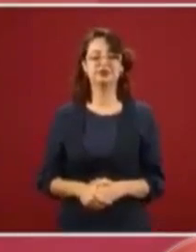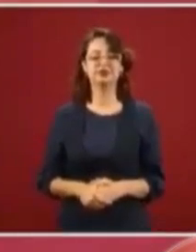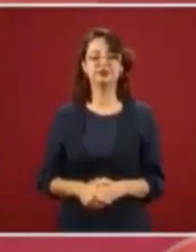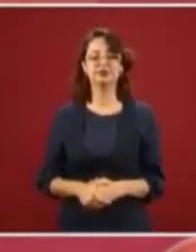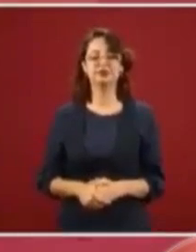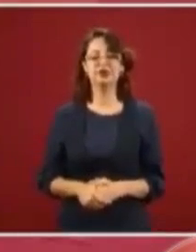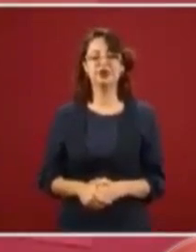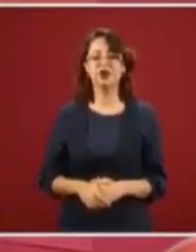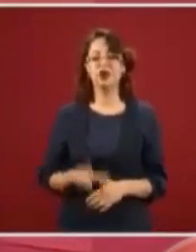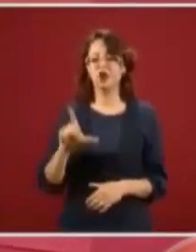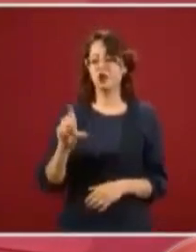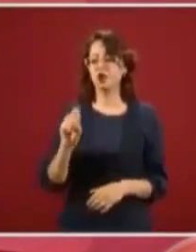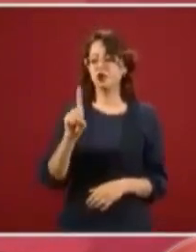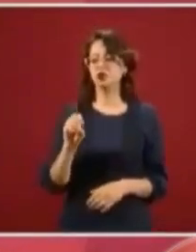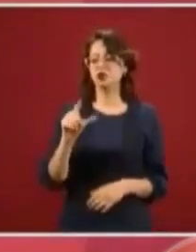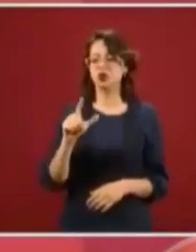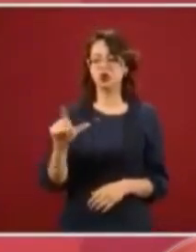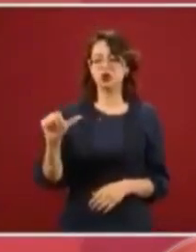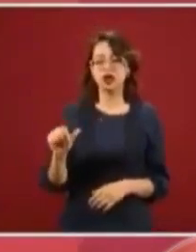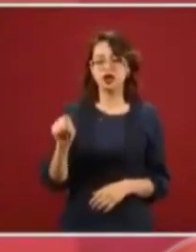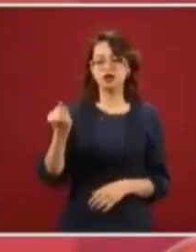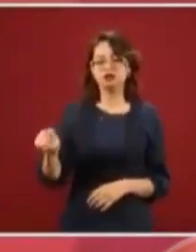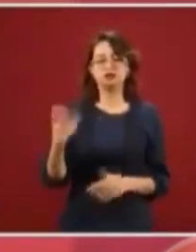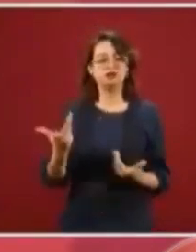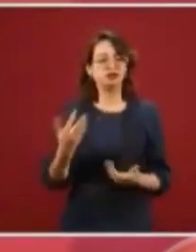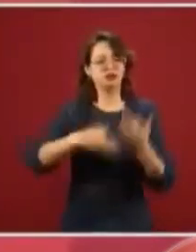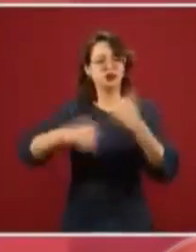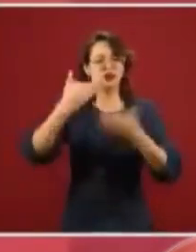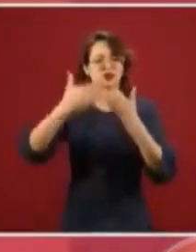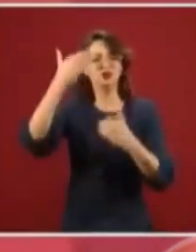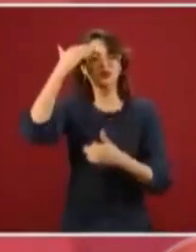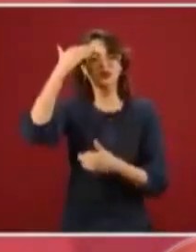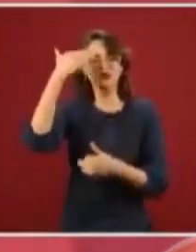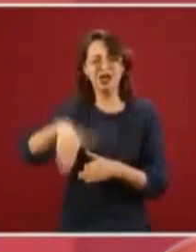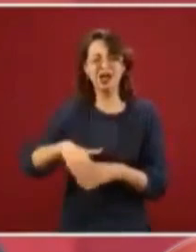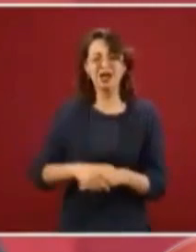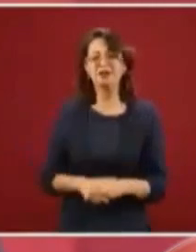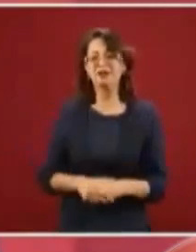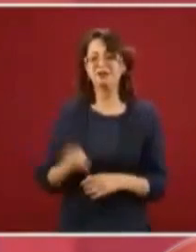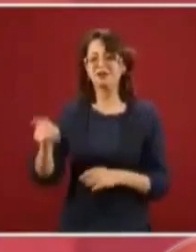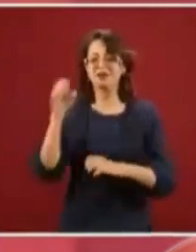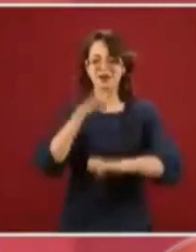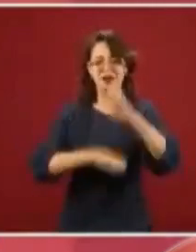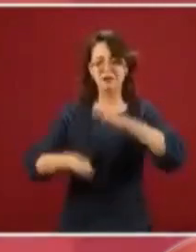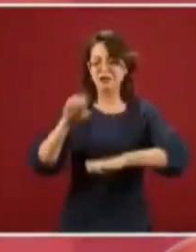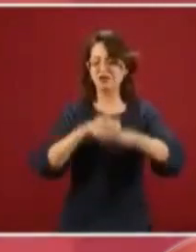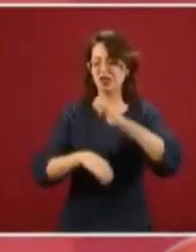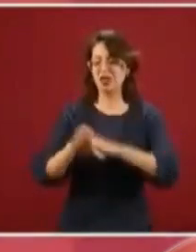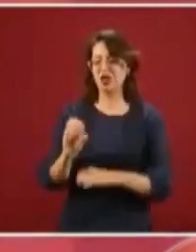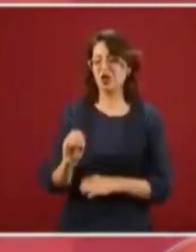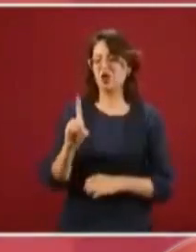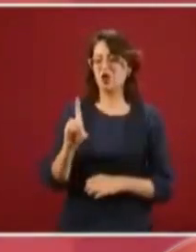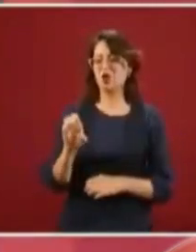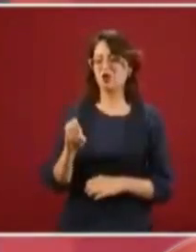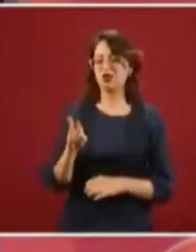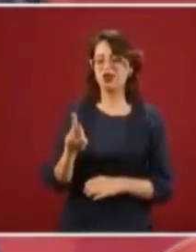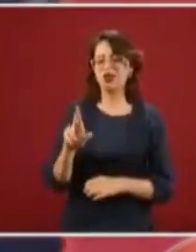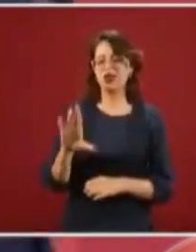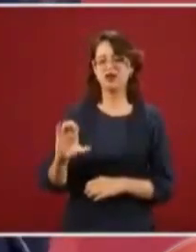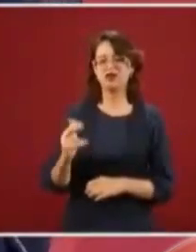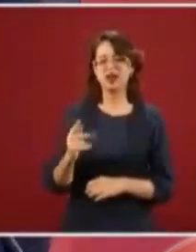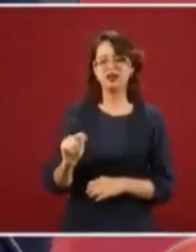Lozoya, o sea, es de dominio público que Odebrecht le entregó dinero para la